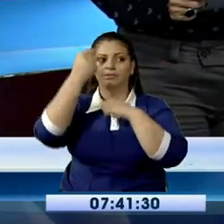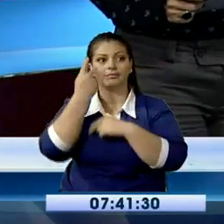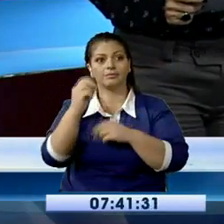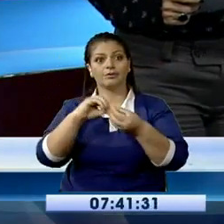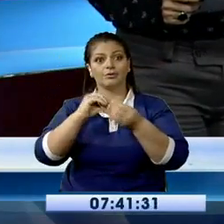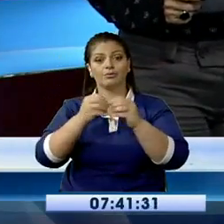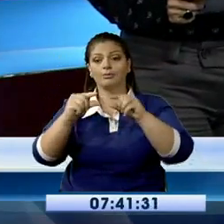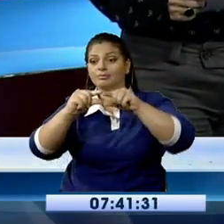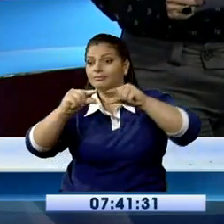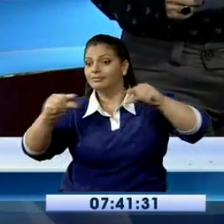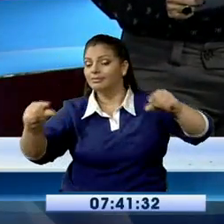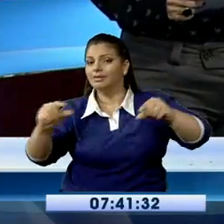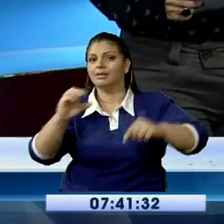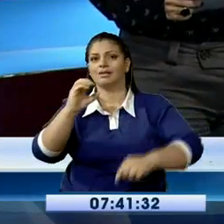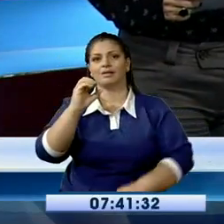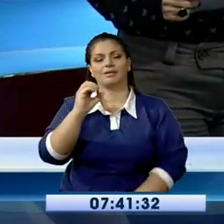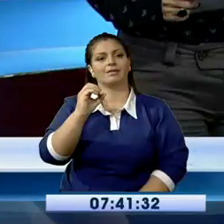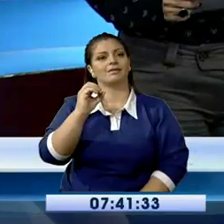televisor,